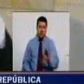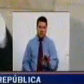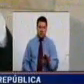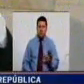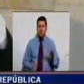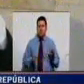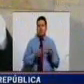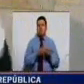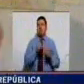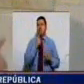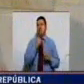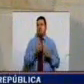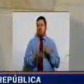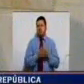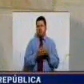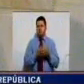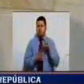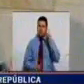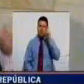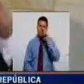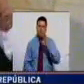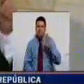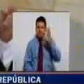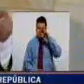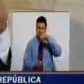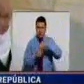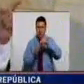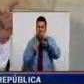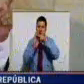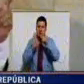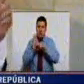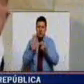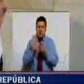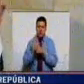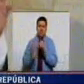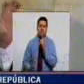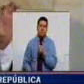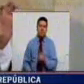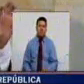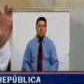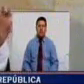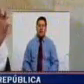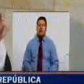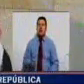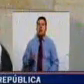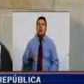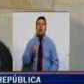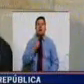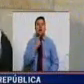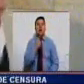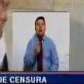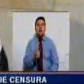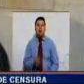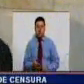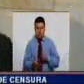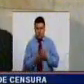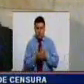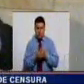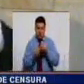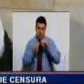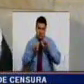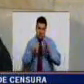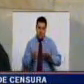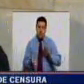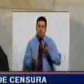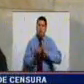es la parte, digamos, de las acciones del gobierno nacional. El reglamento induce a que los socios menores